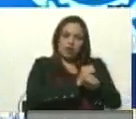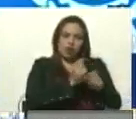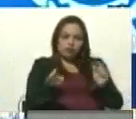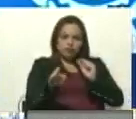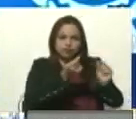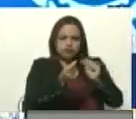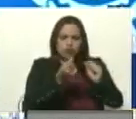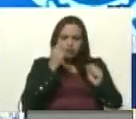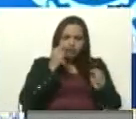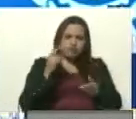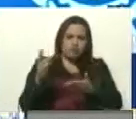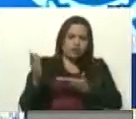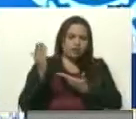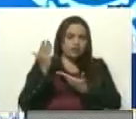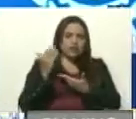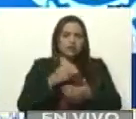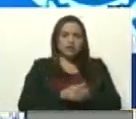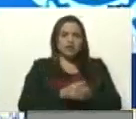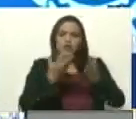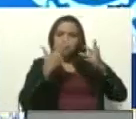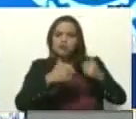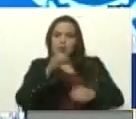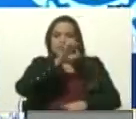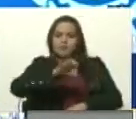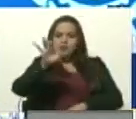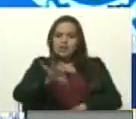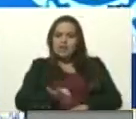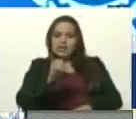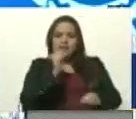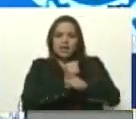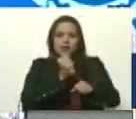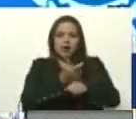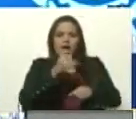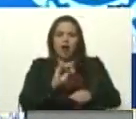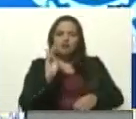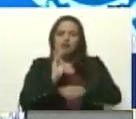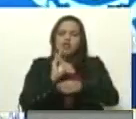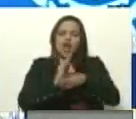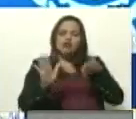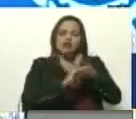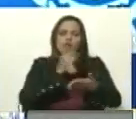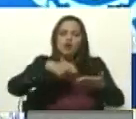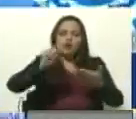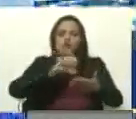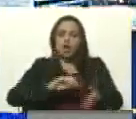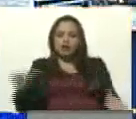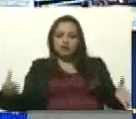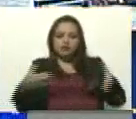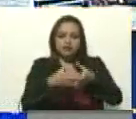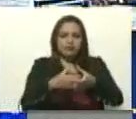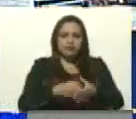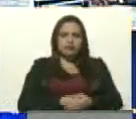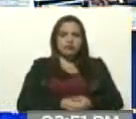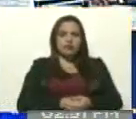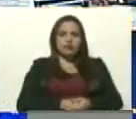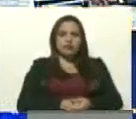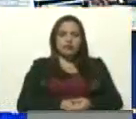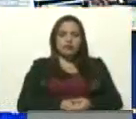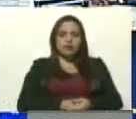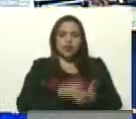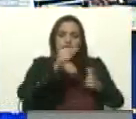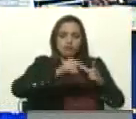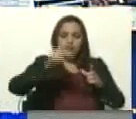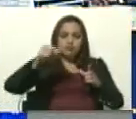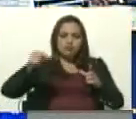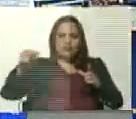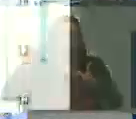Cuando ustedes ven número de porcentaje de trabajadores cubiertos por negociación colectiva, la tendencia ha sido a